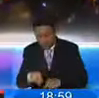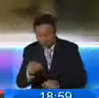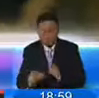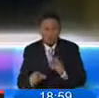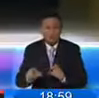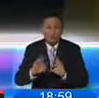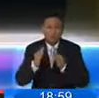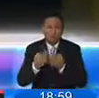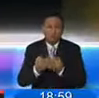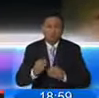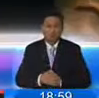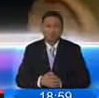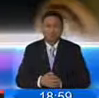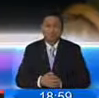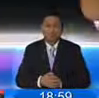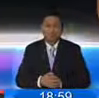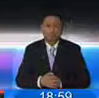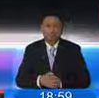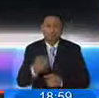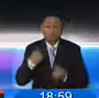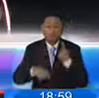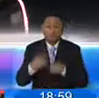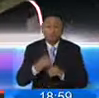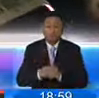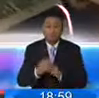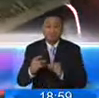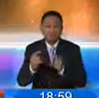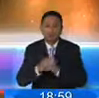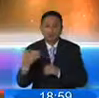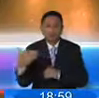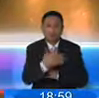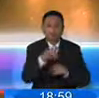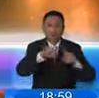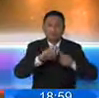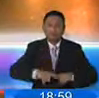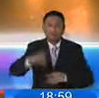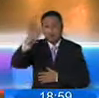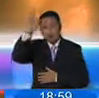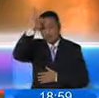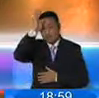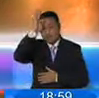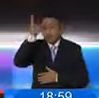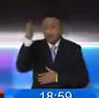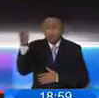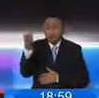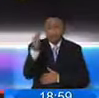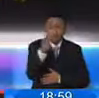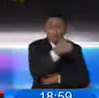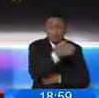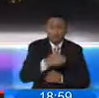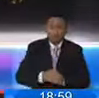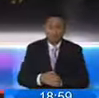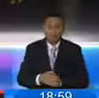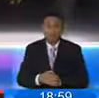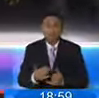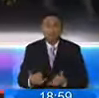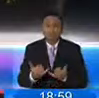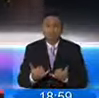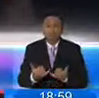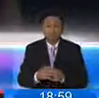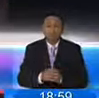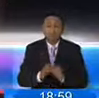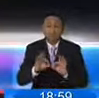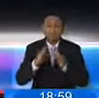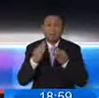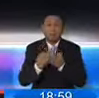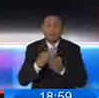queridos. Por otra parte, los heridos fueron trasladados hasta las diferentes casas de salud. Un hecho que enluta a